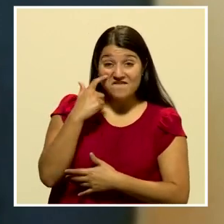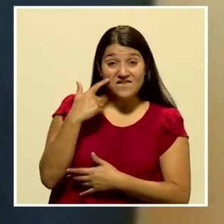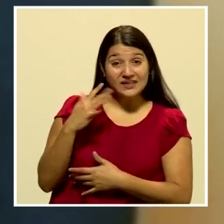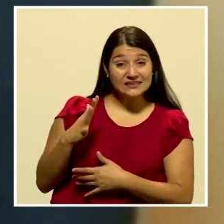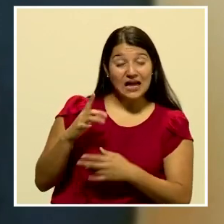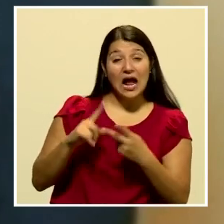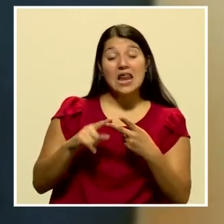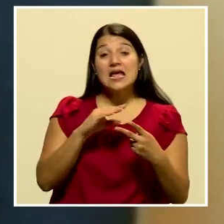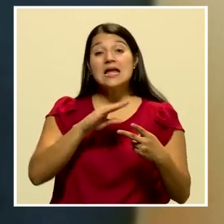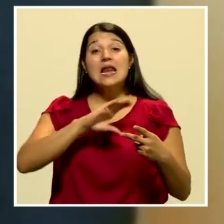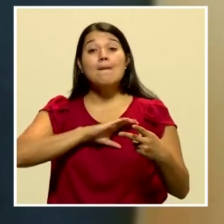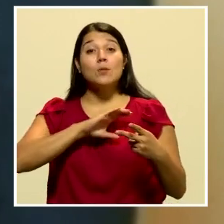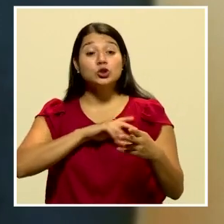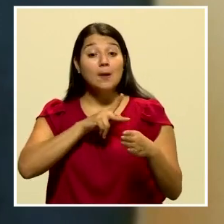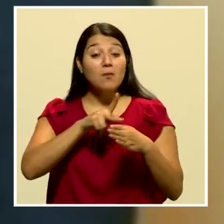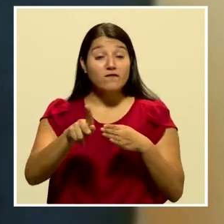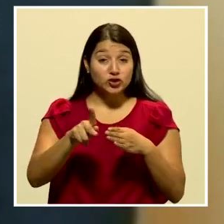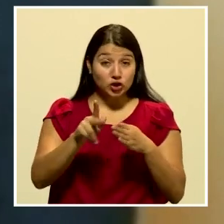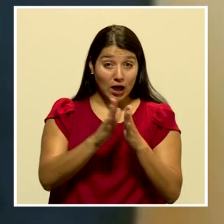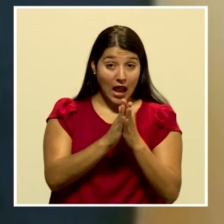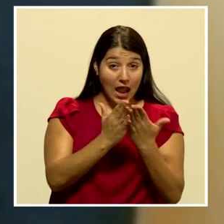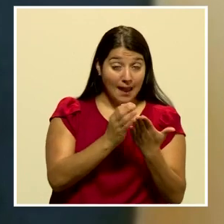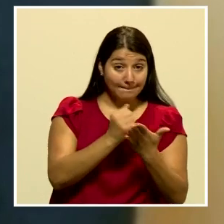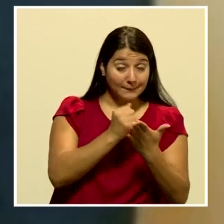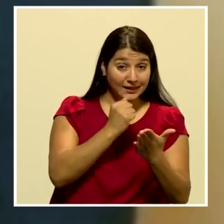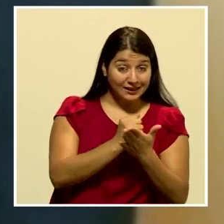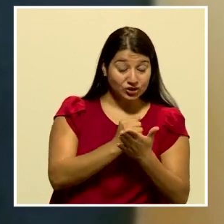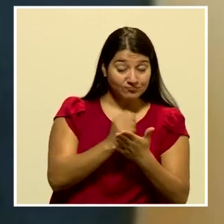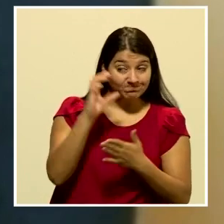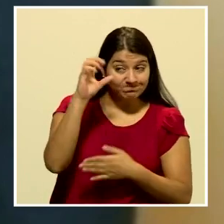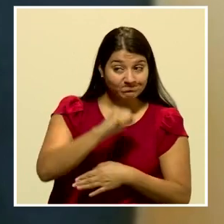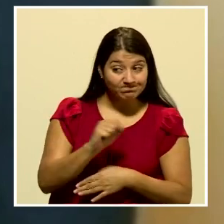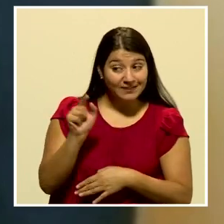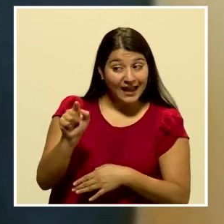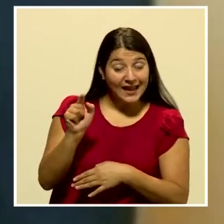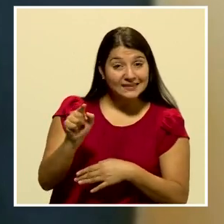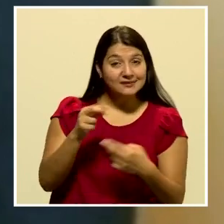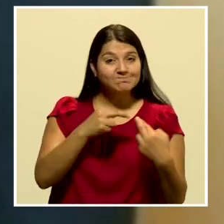Fiscalía y la Policía Profesional de Migración es que ella lideraba